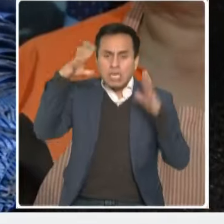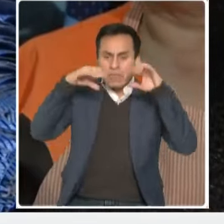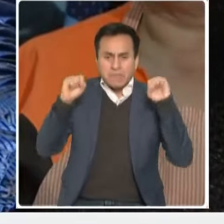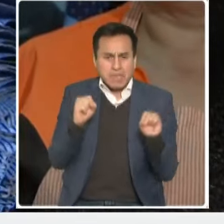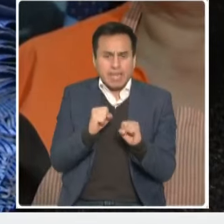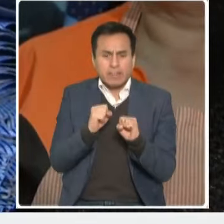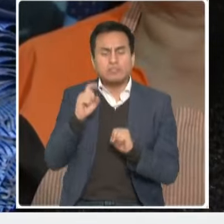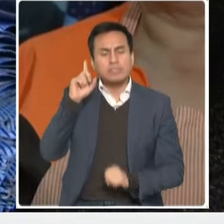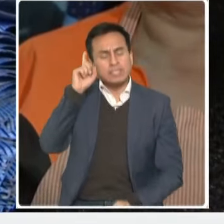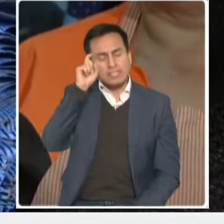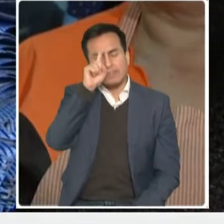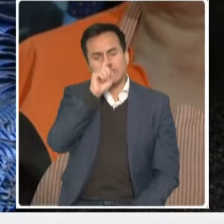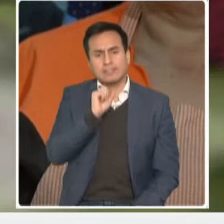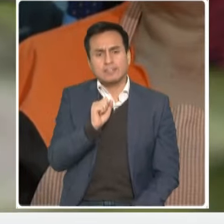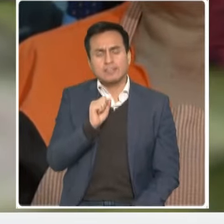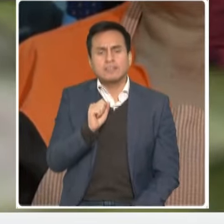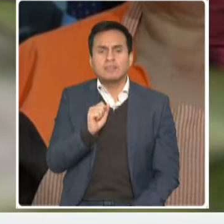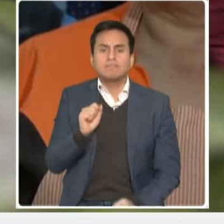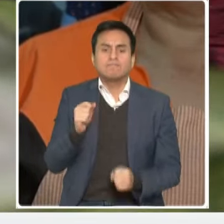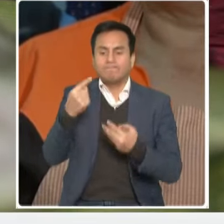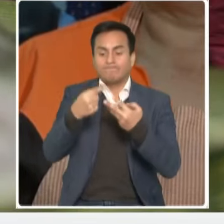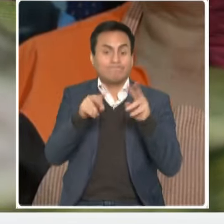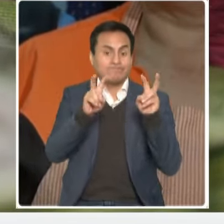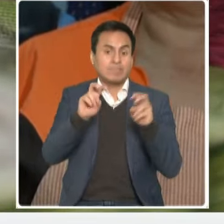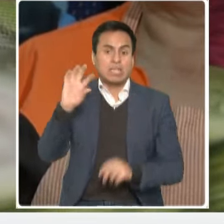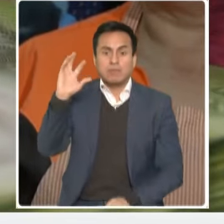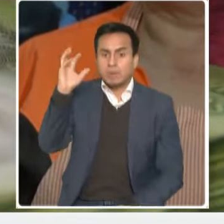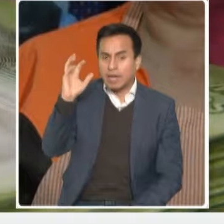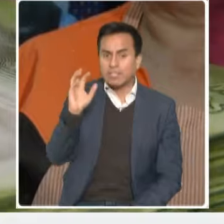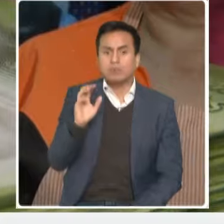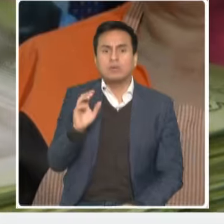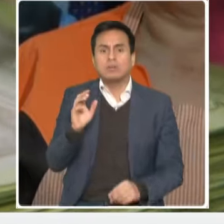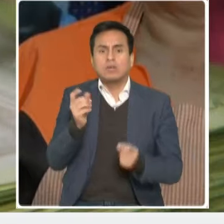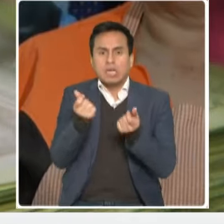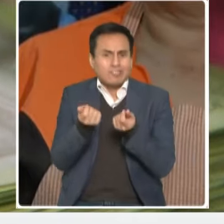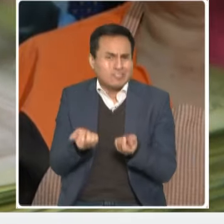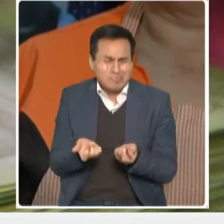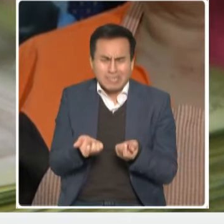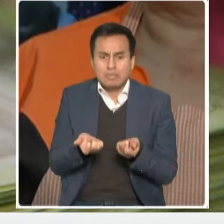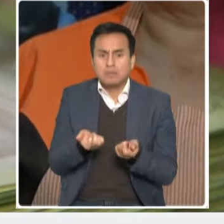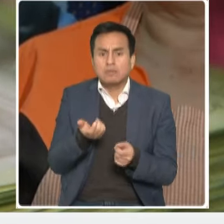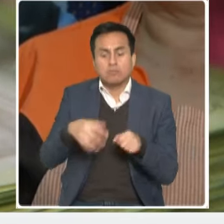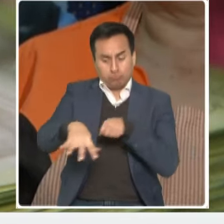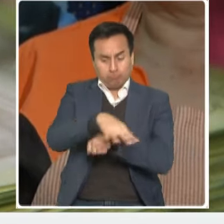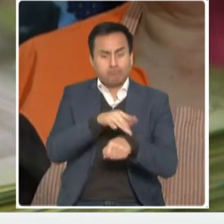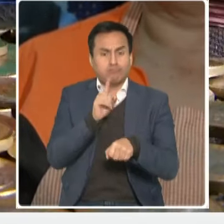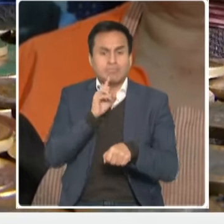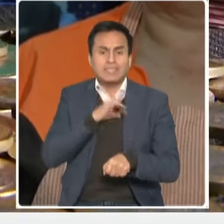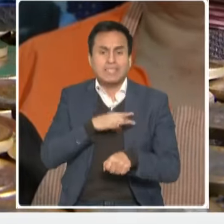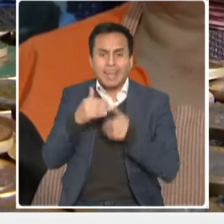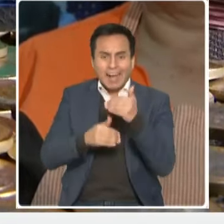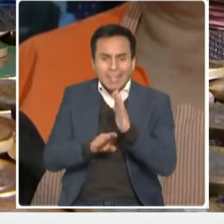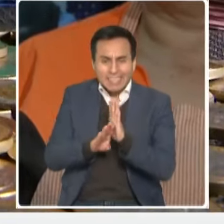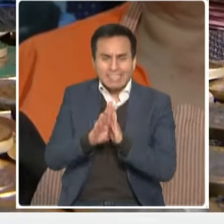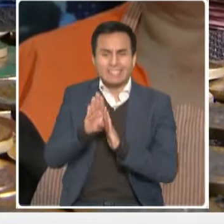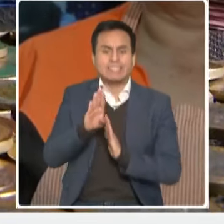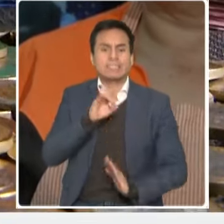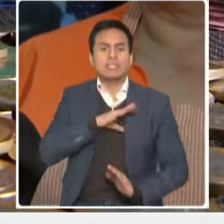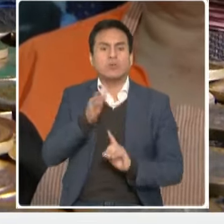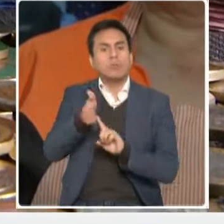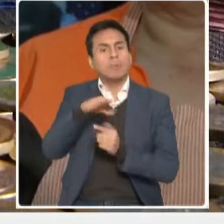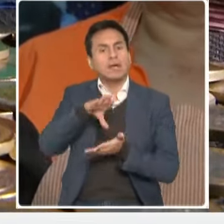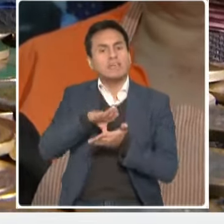en particular son difíciles, por materias climáticas, por materias económicas, tenemos las condiciones para salir adelante. Que Chile es un